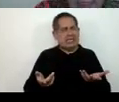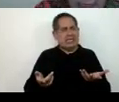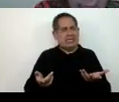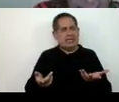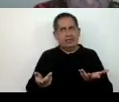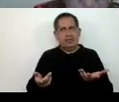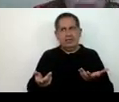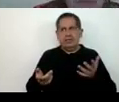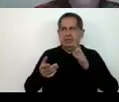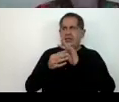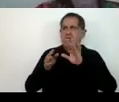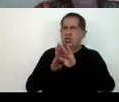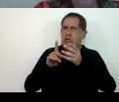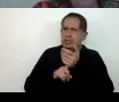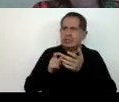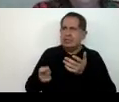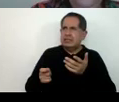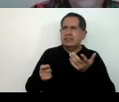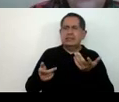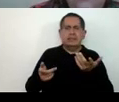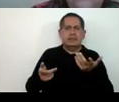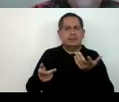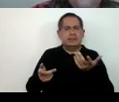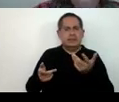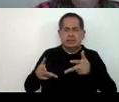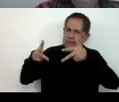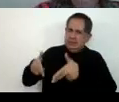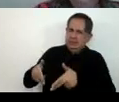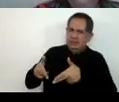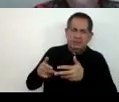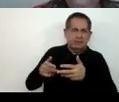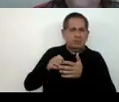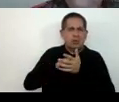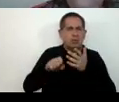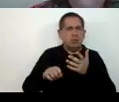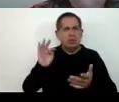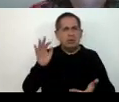la esterilización cuando se hace